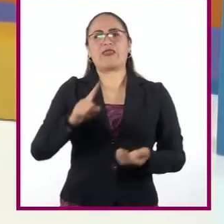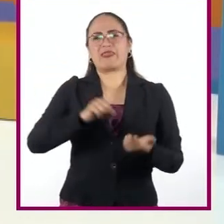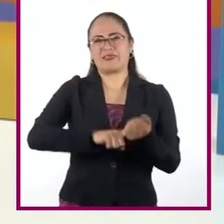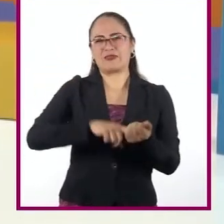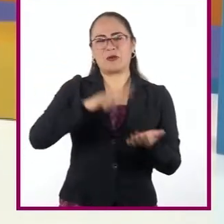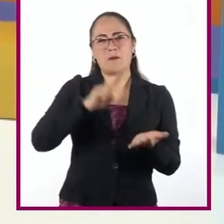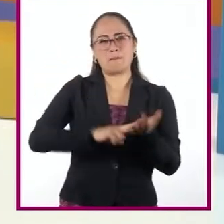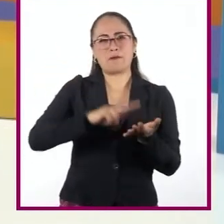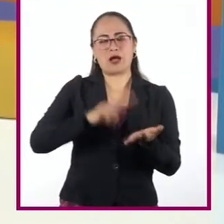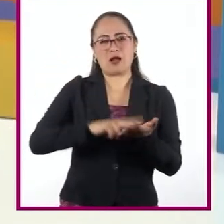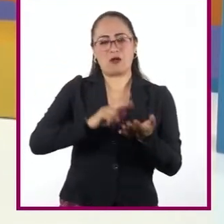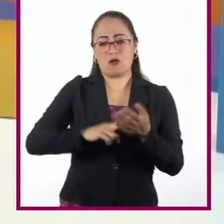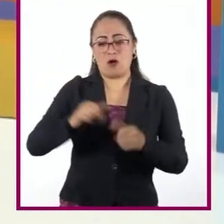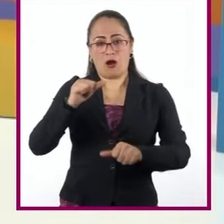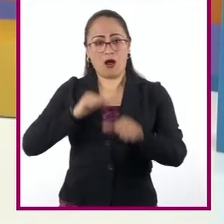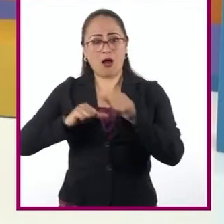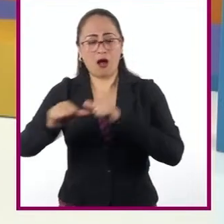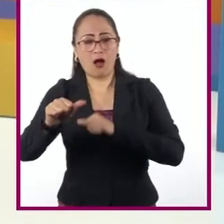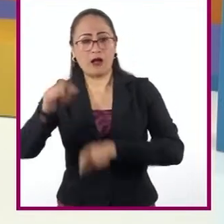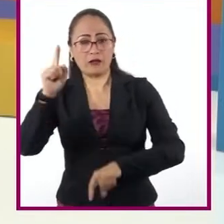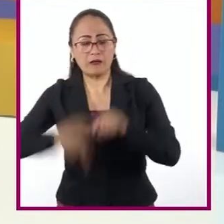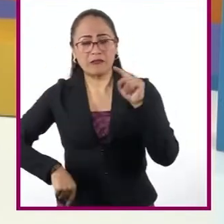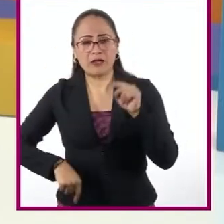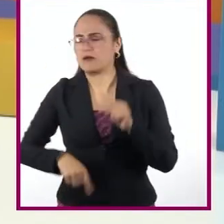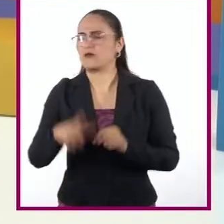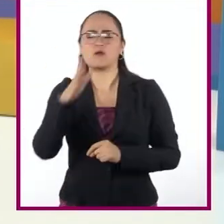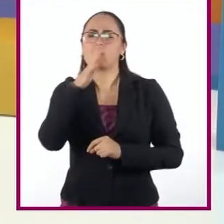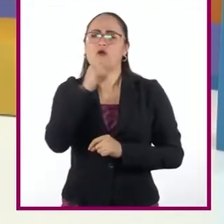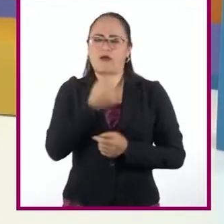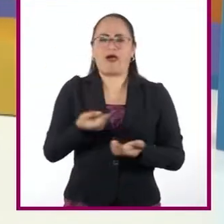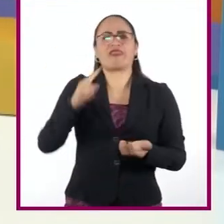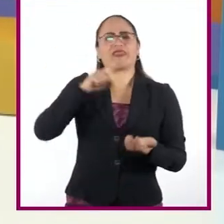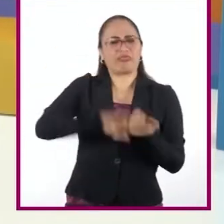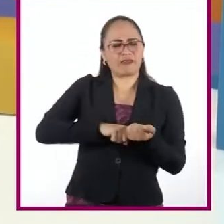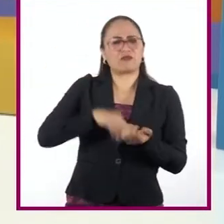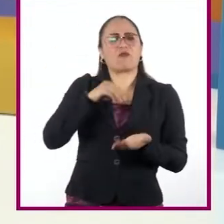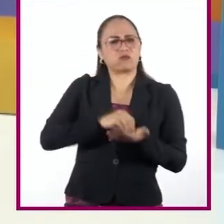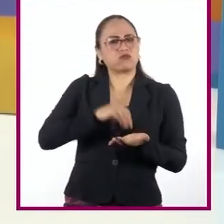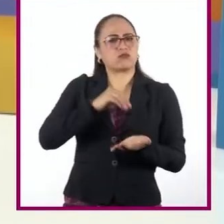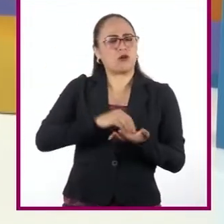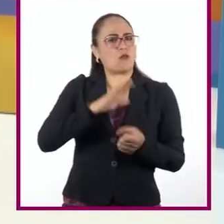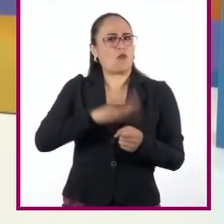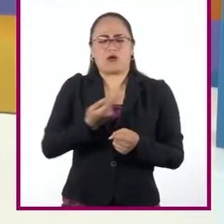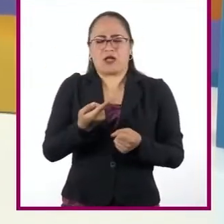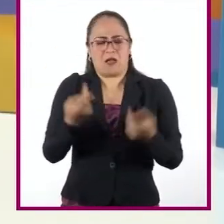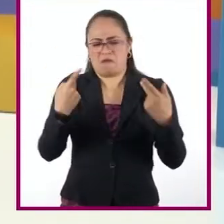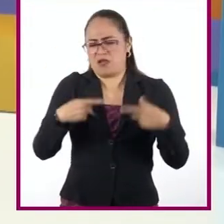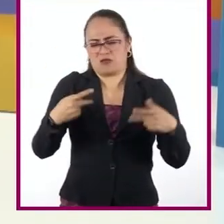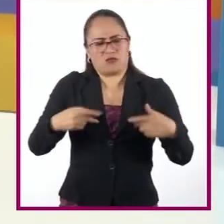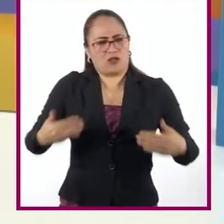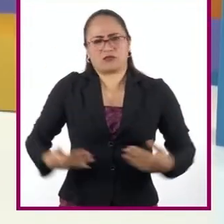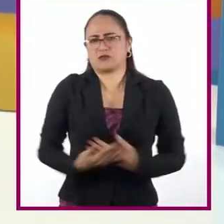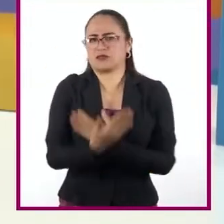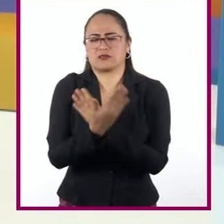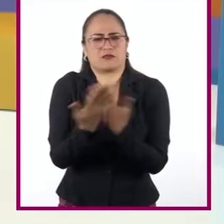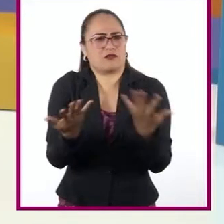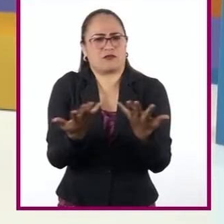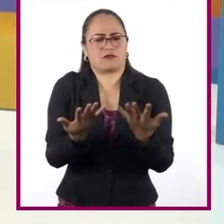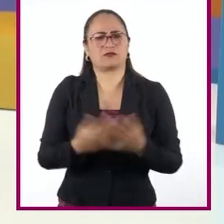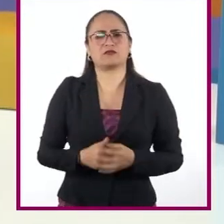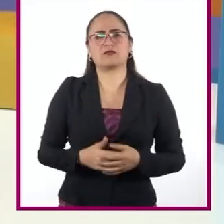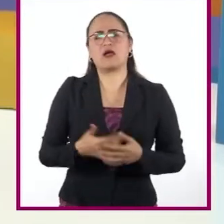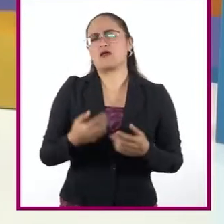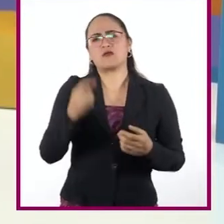esencial e intransferible que tú y todos tenemos por el simple hecho de ser personas, independientemente de